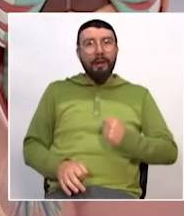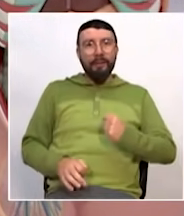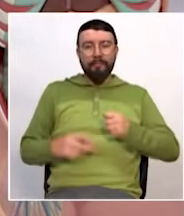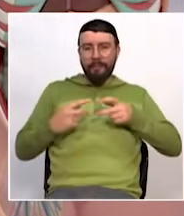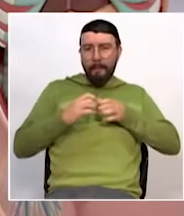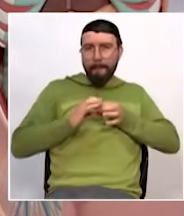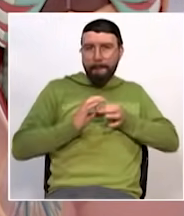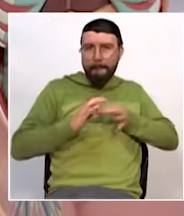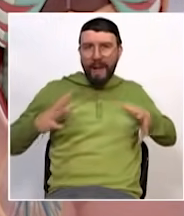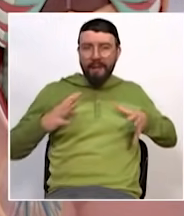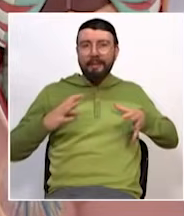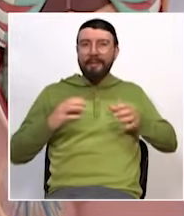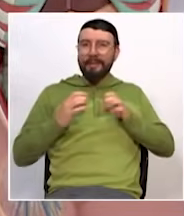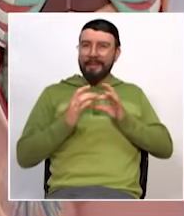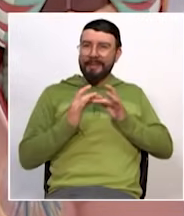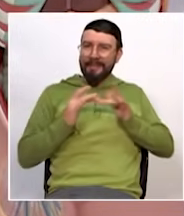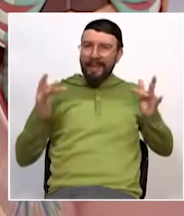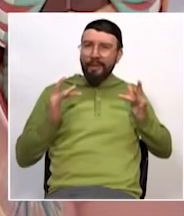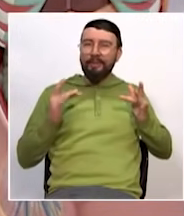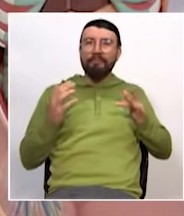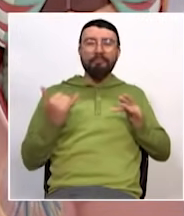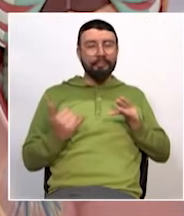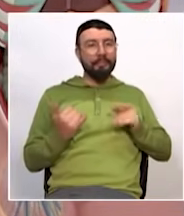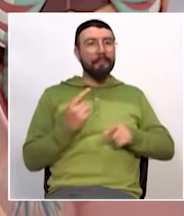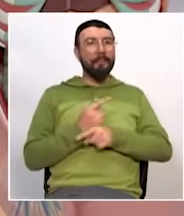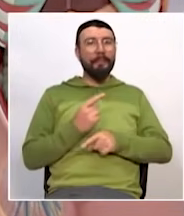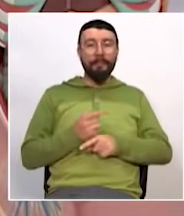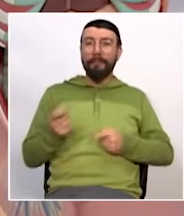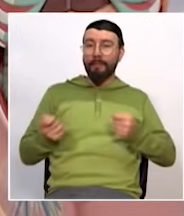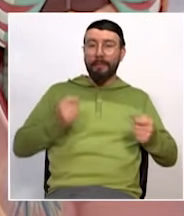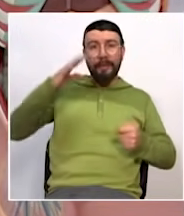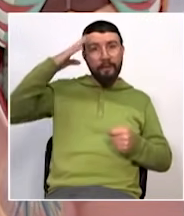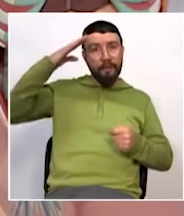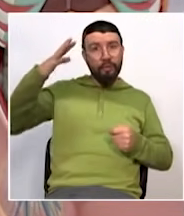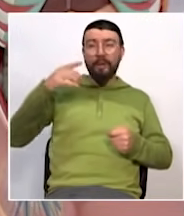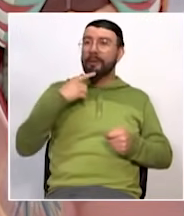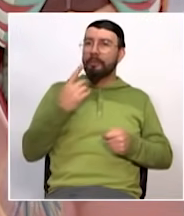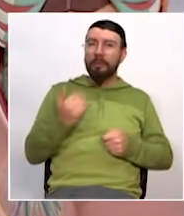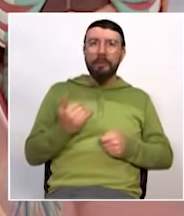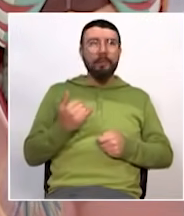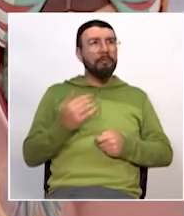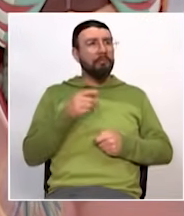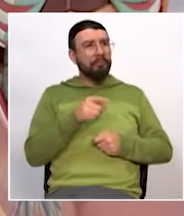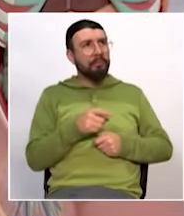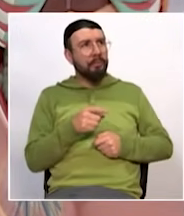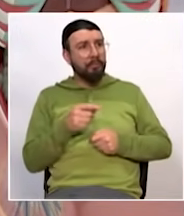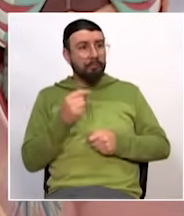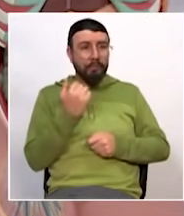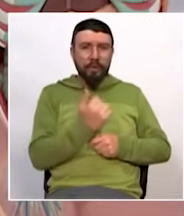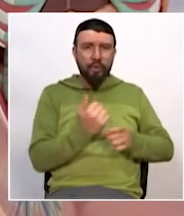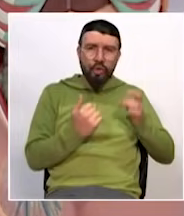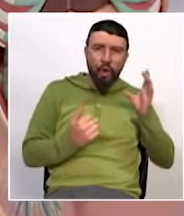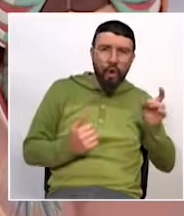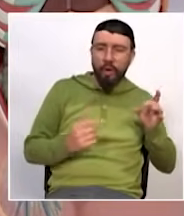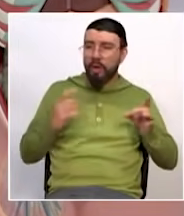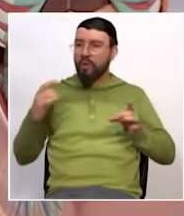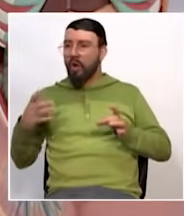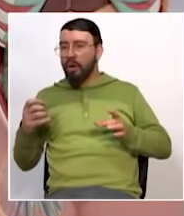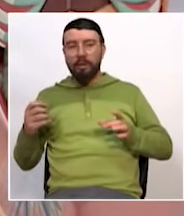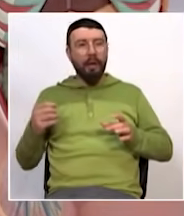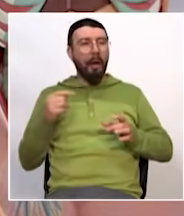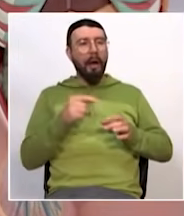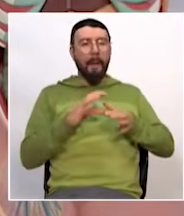conectivo que se fundamenta en un principio de la filosofía popular un clavo saca otro clavo con esta herramienta me